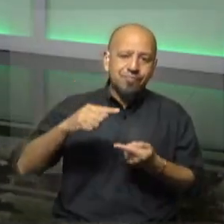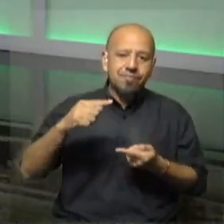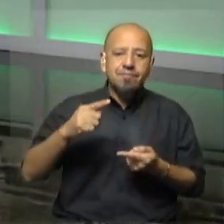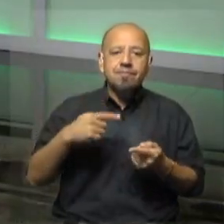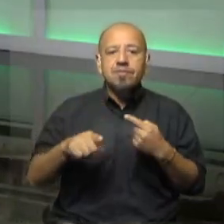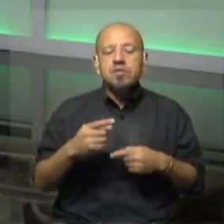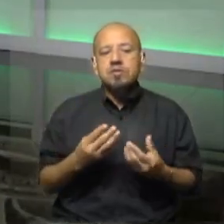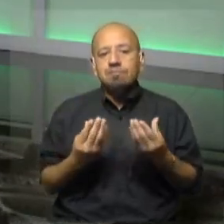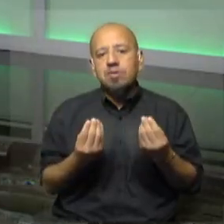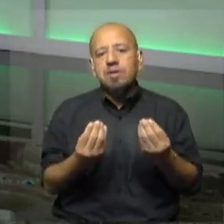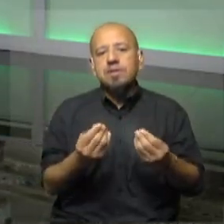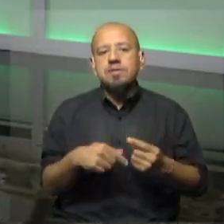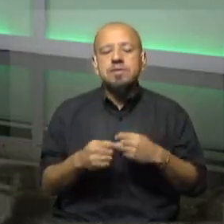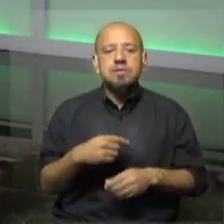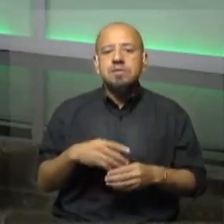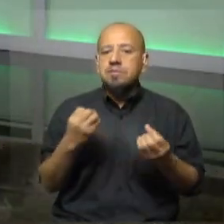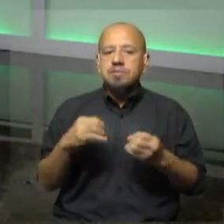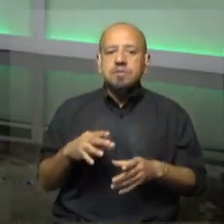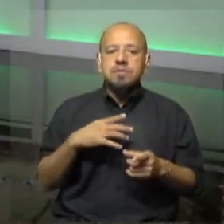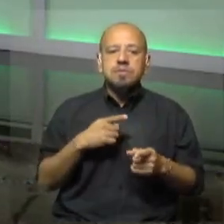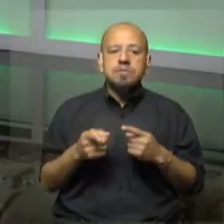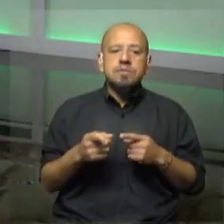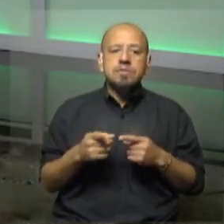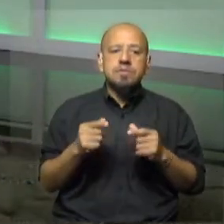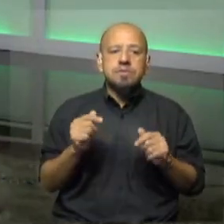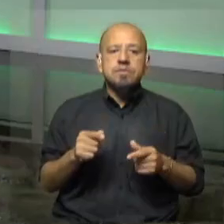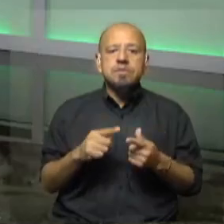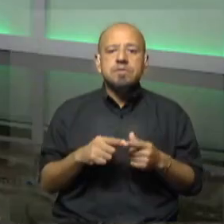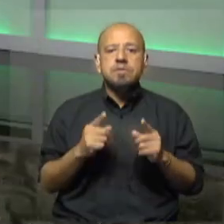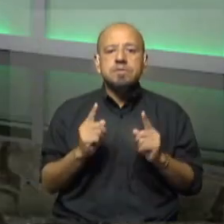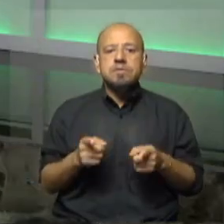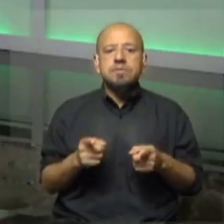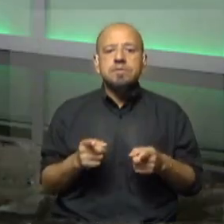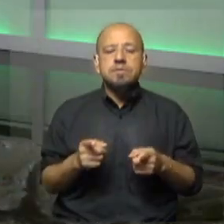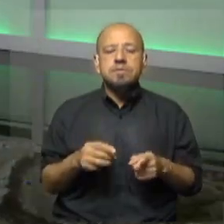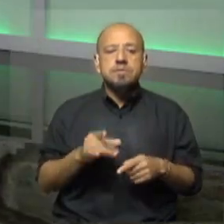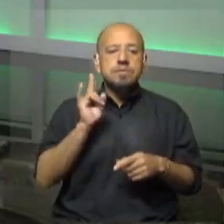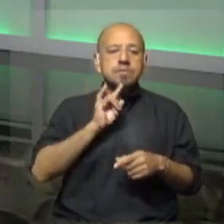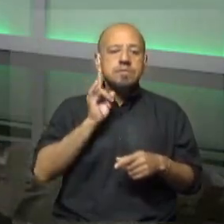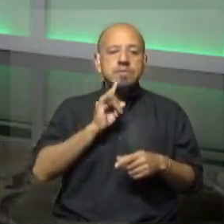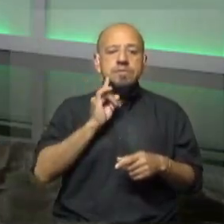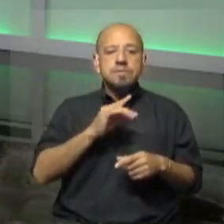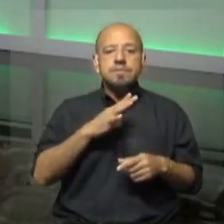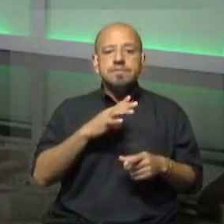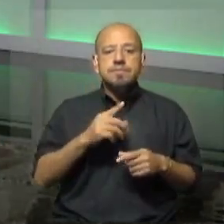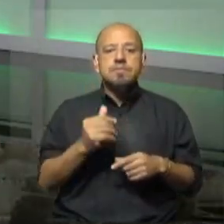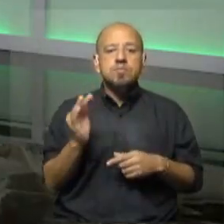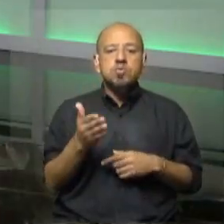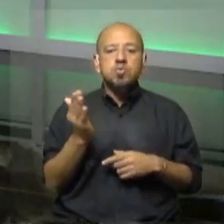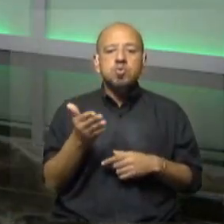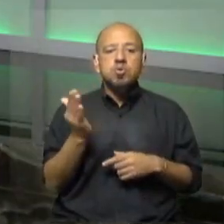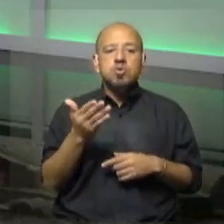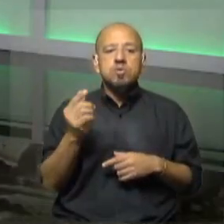perdido plantaciones. Esto tiene un gran impacto en nuestro país y también en la lechería, que hay una menor producción y